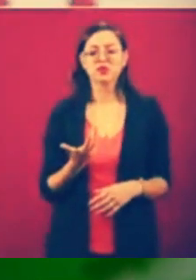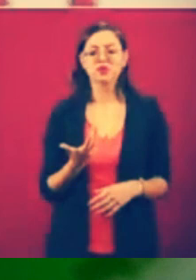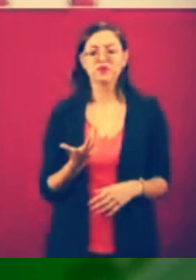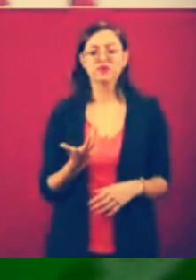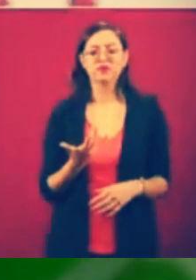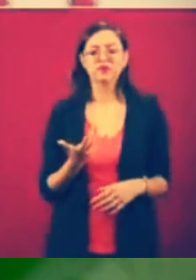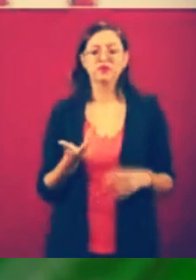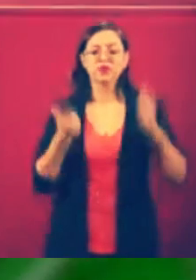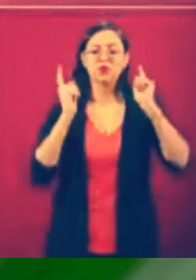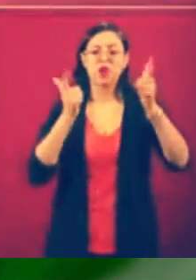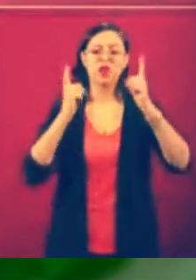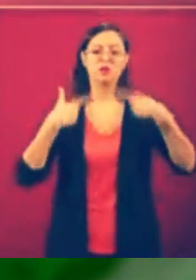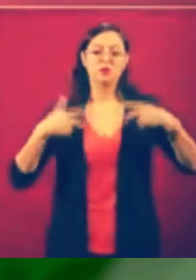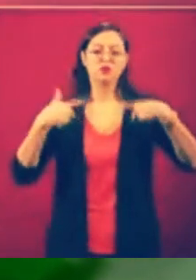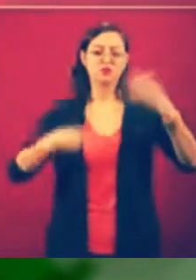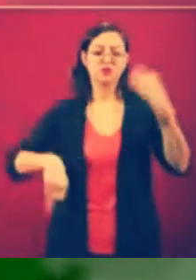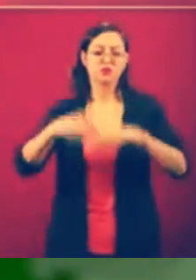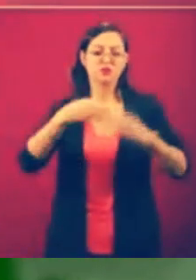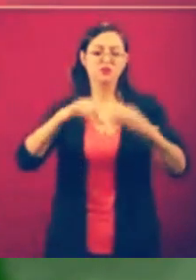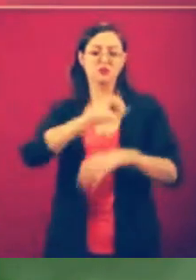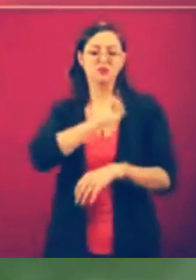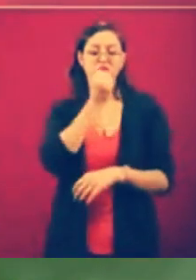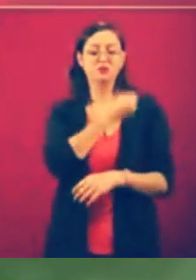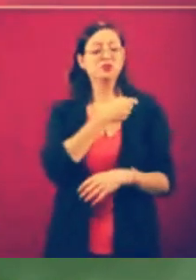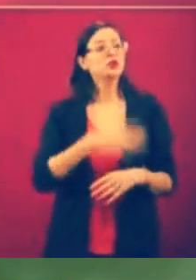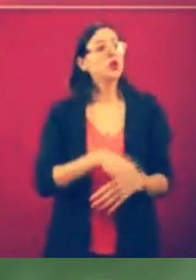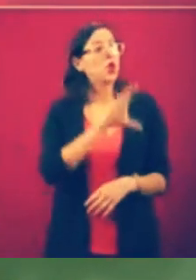nadie se enfermara.